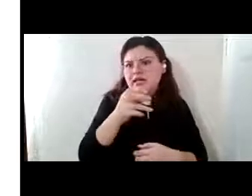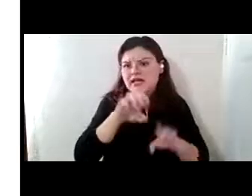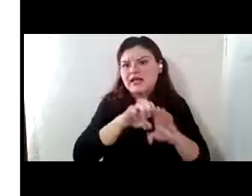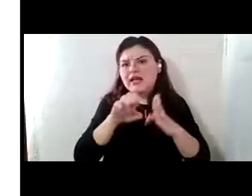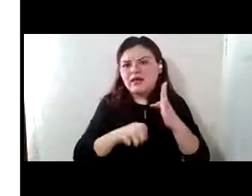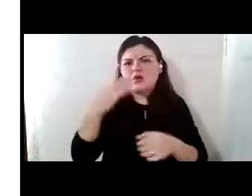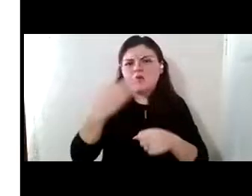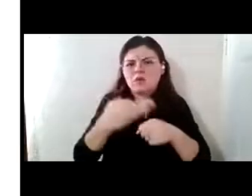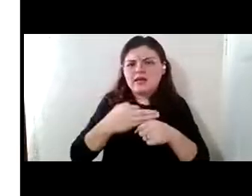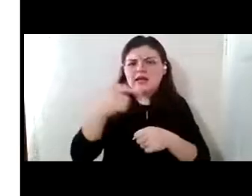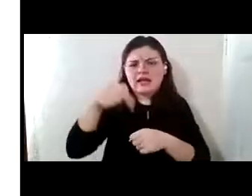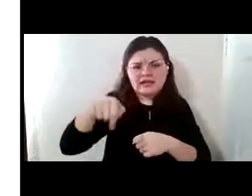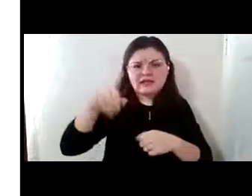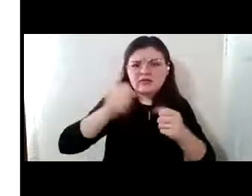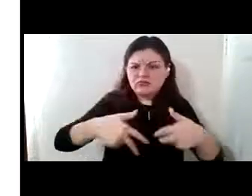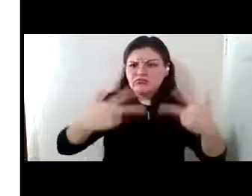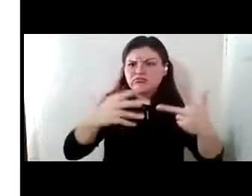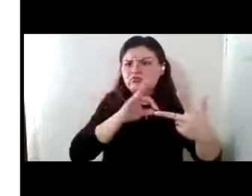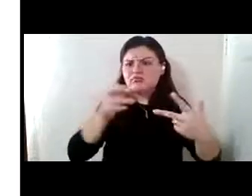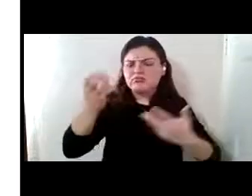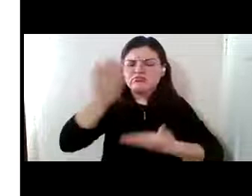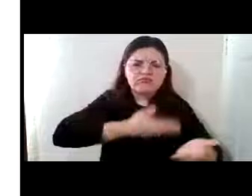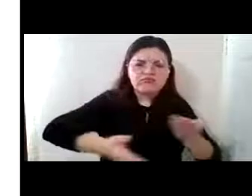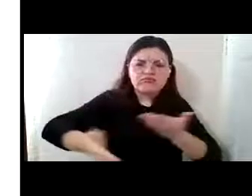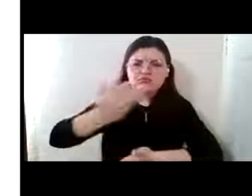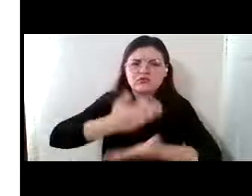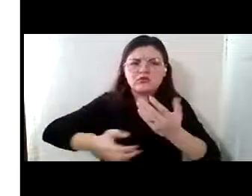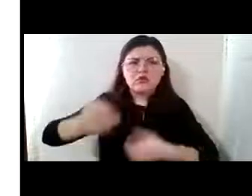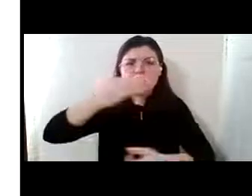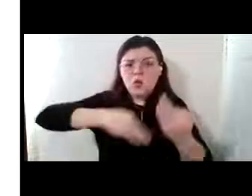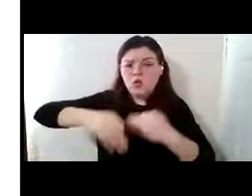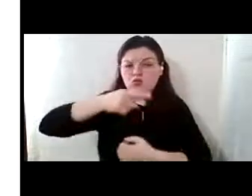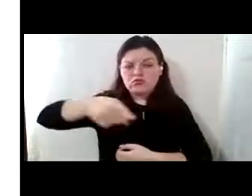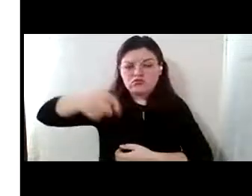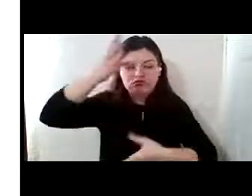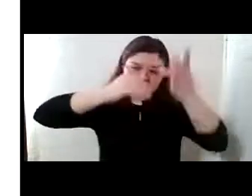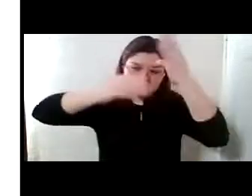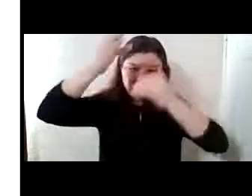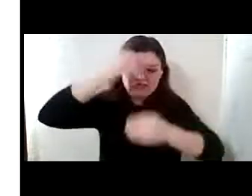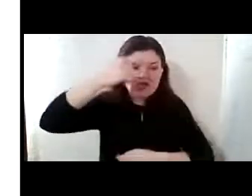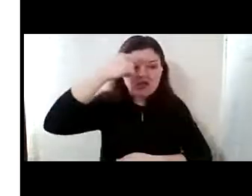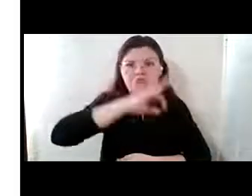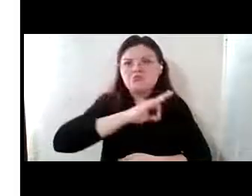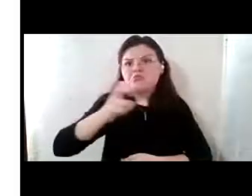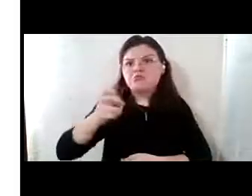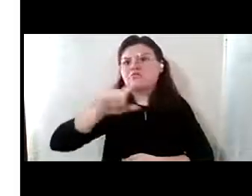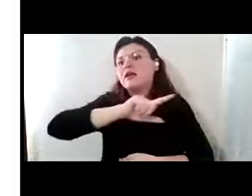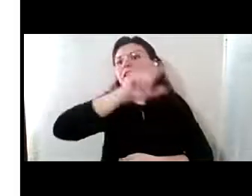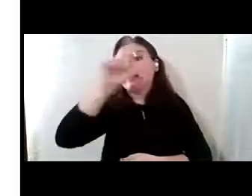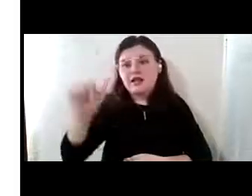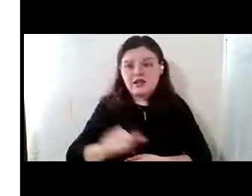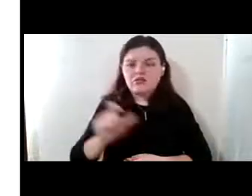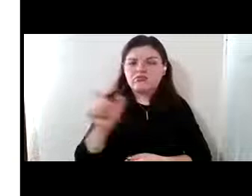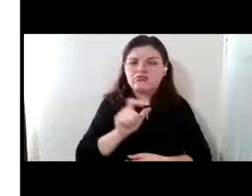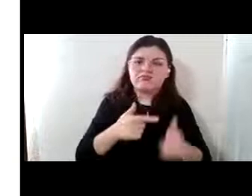espacio, ahorita estamos compartiendo, y quiere decir que lo que están haciendo es informándose. ¿Para qué? Pues para poder dar seguimiento o para